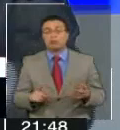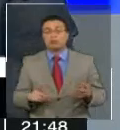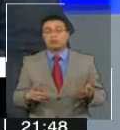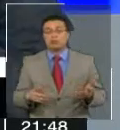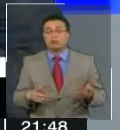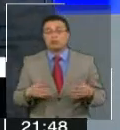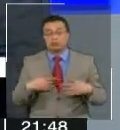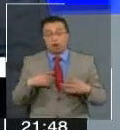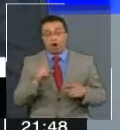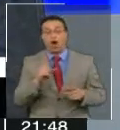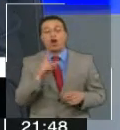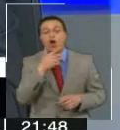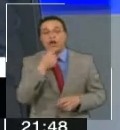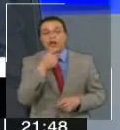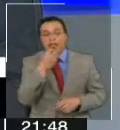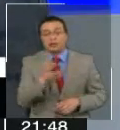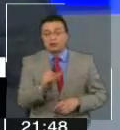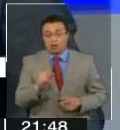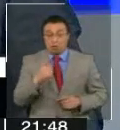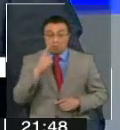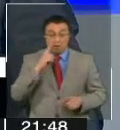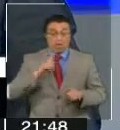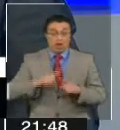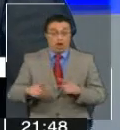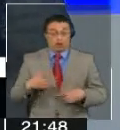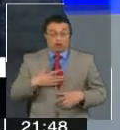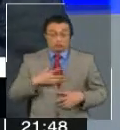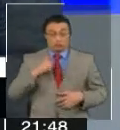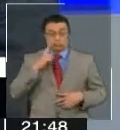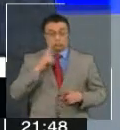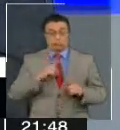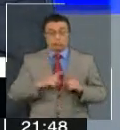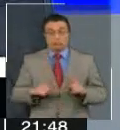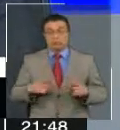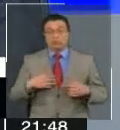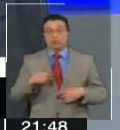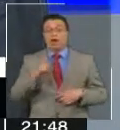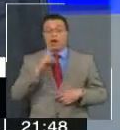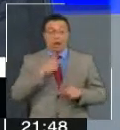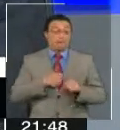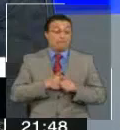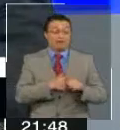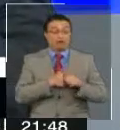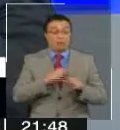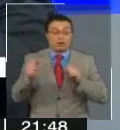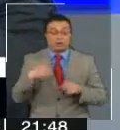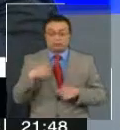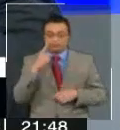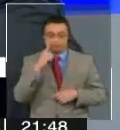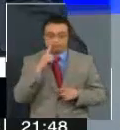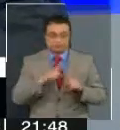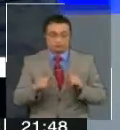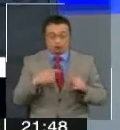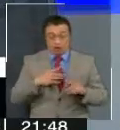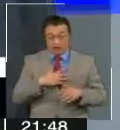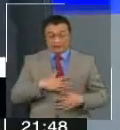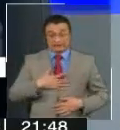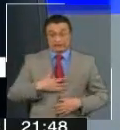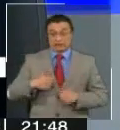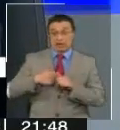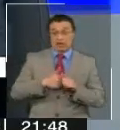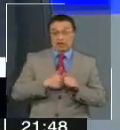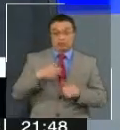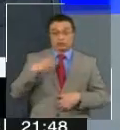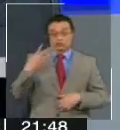si la hay, pero no la quiere decir. Yo la desconozco. Yo la desconozco si hay presión política o no. Yo al menos nunca me sentí presionado